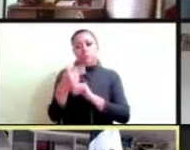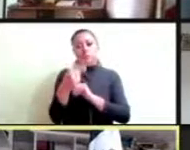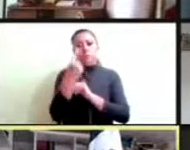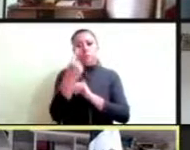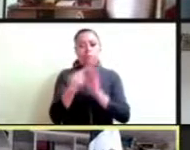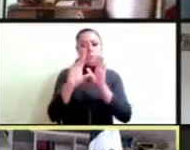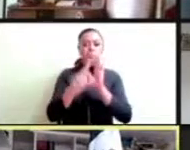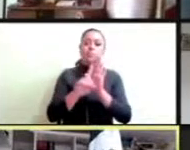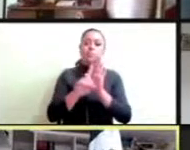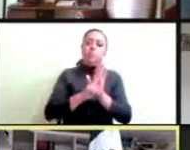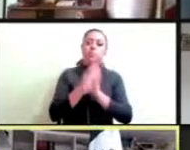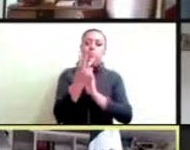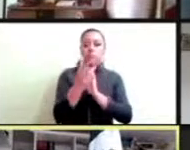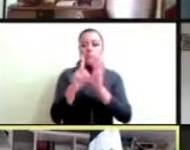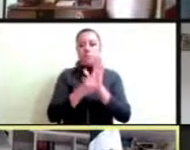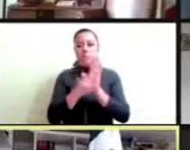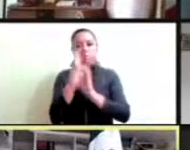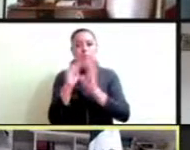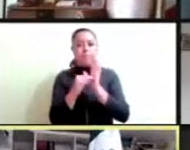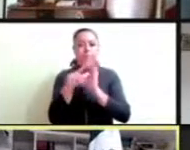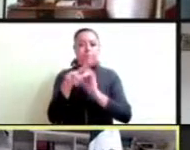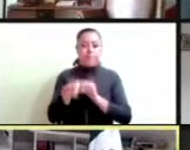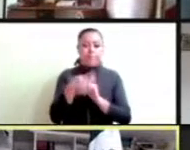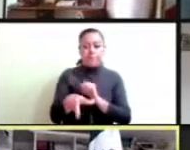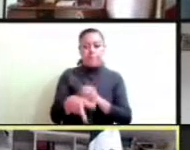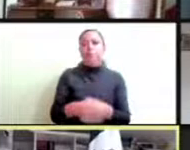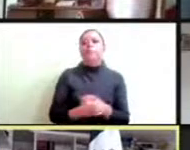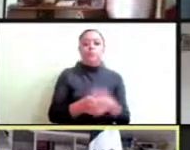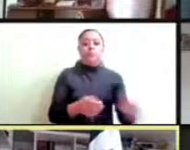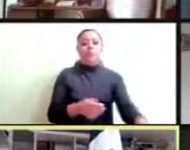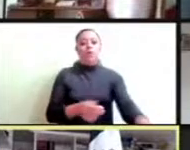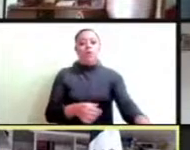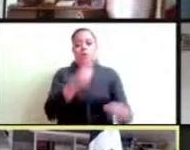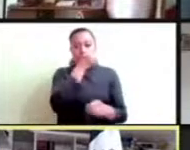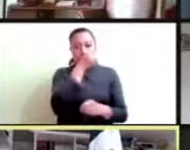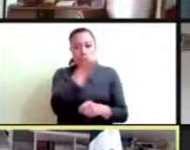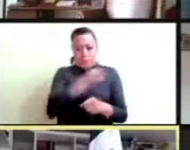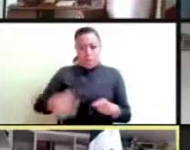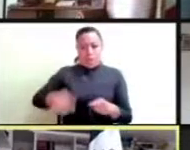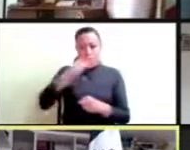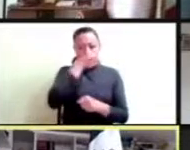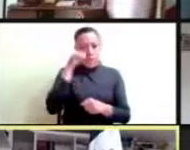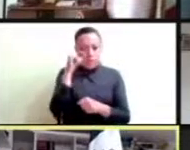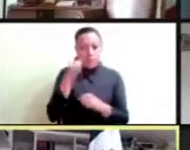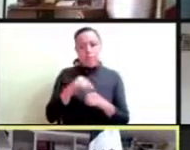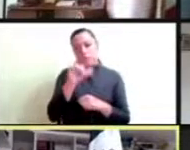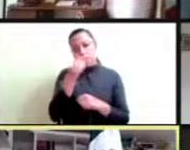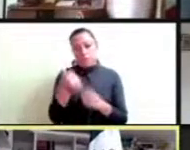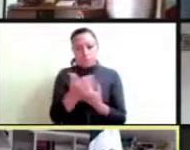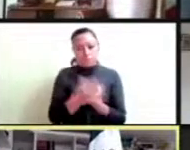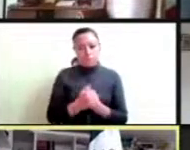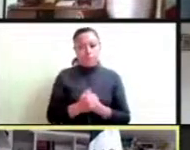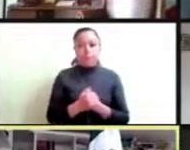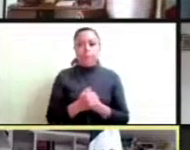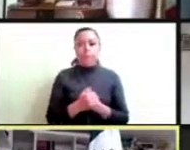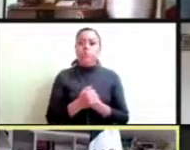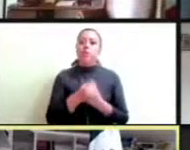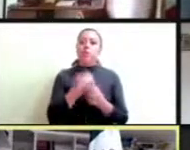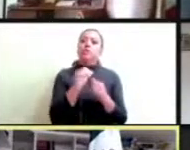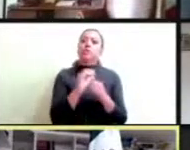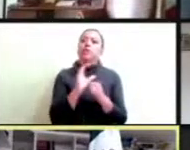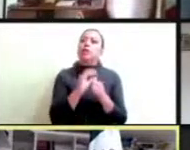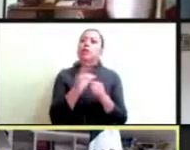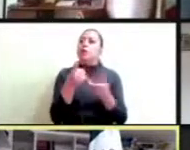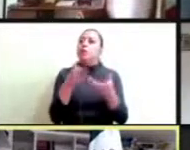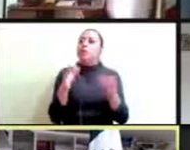DGA-R-017A-3-2018 entre la Alcaldía Benito Juárez y la empresa Grupo Empresarial Jerome de México, Sociedad Anónima de CB, derivado de la licitación